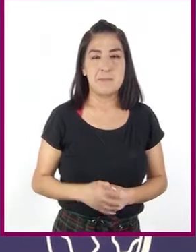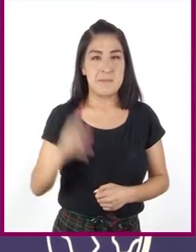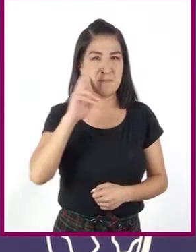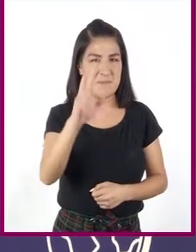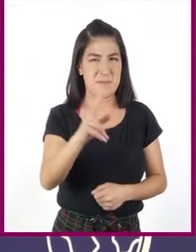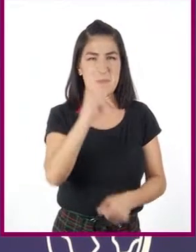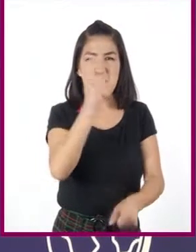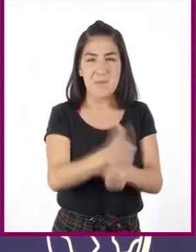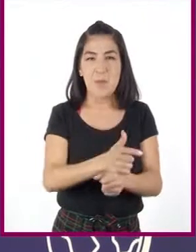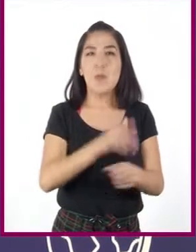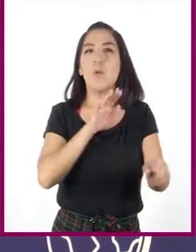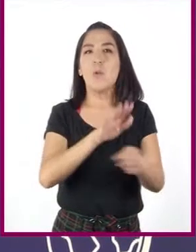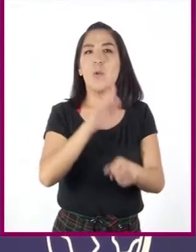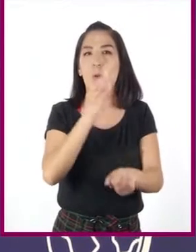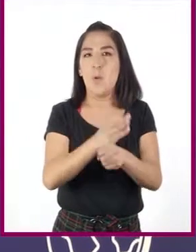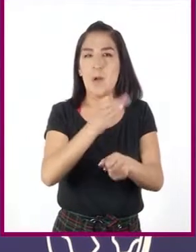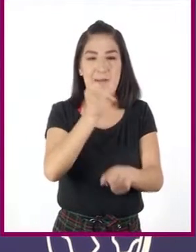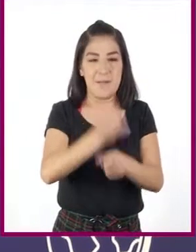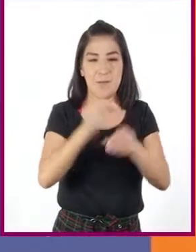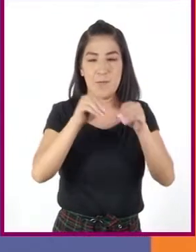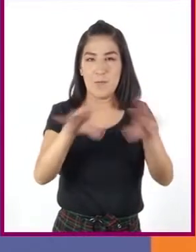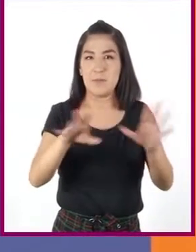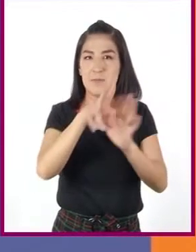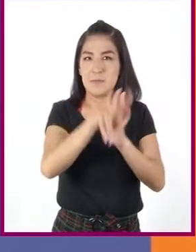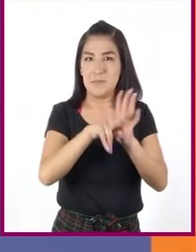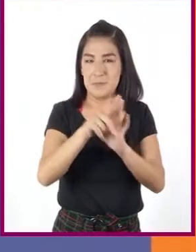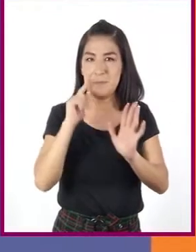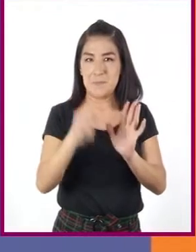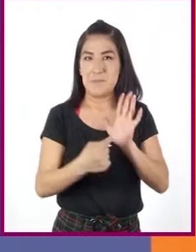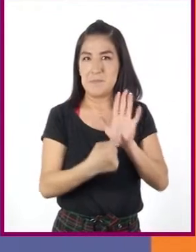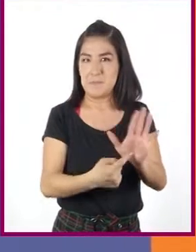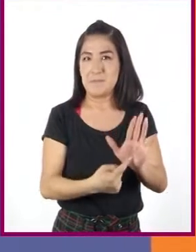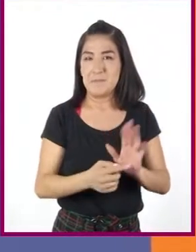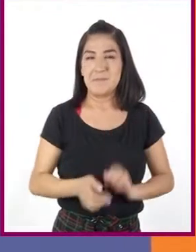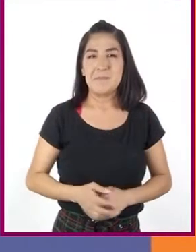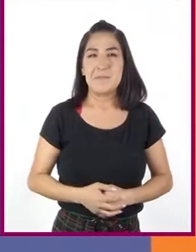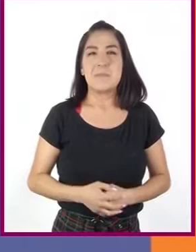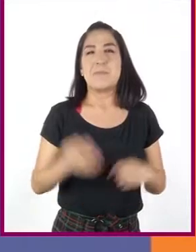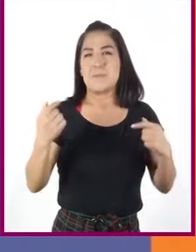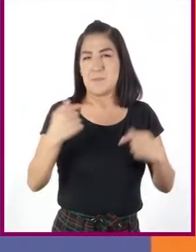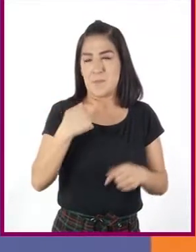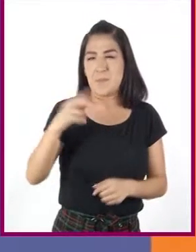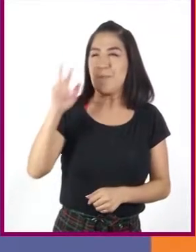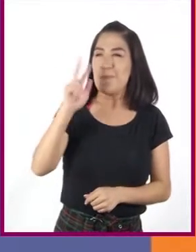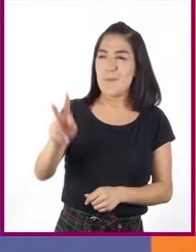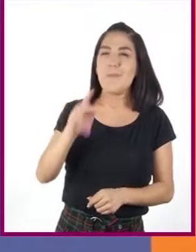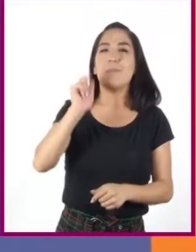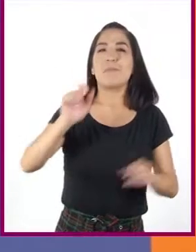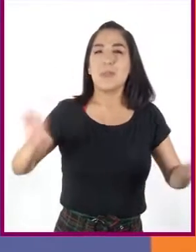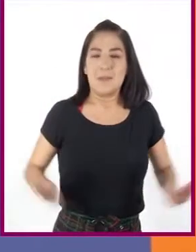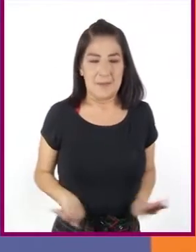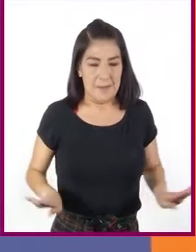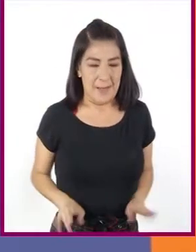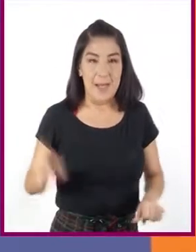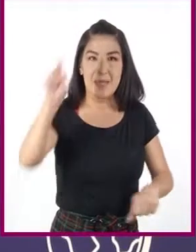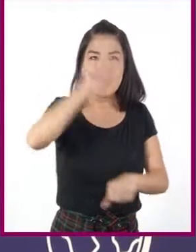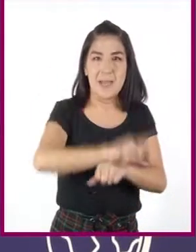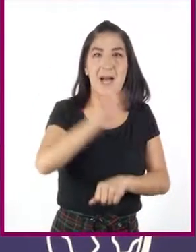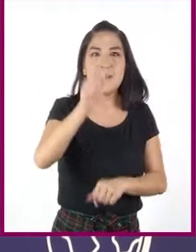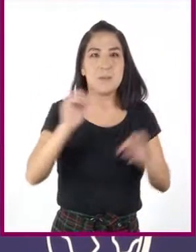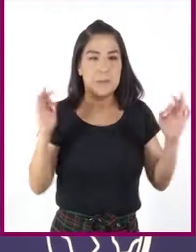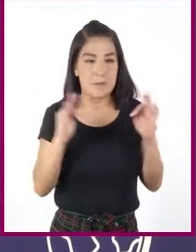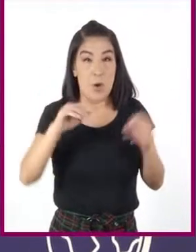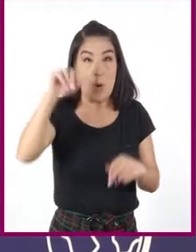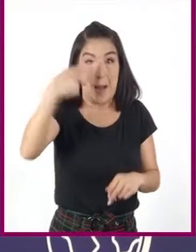¿Lograron identificar la información que muestra el video? Nos está mostrando las características del clima en México.